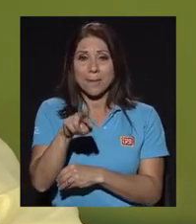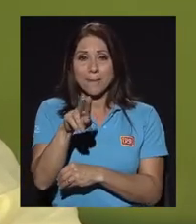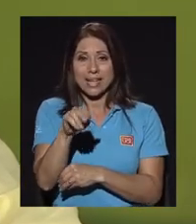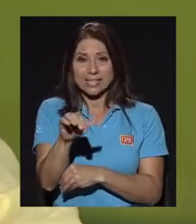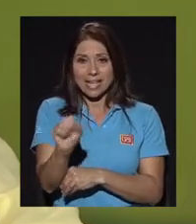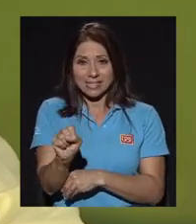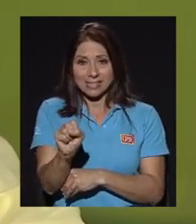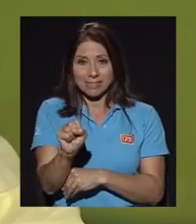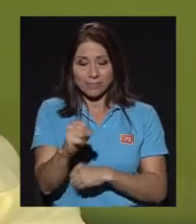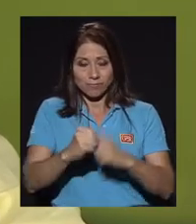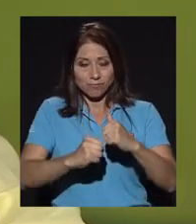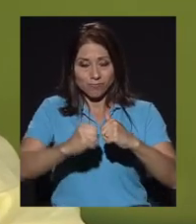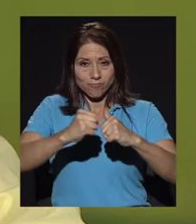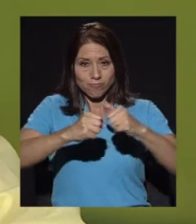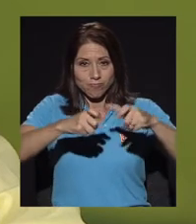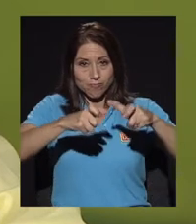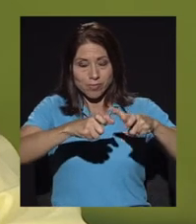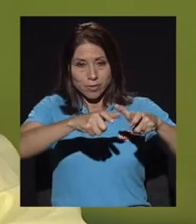Pacuar.